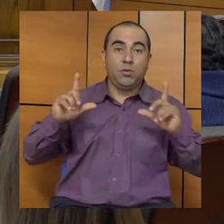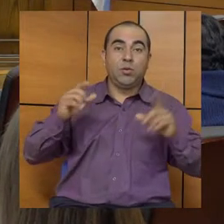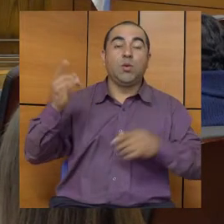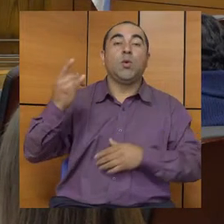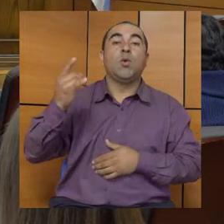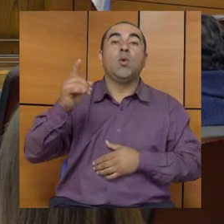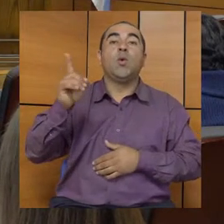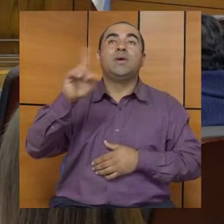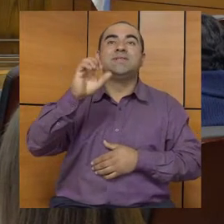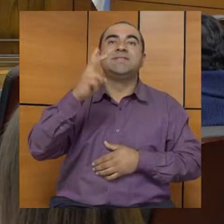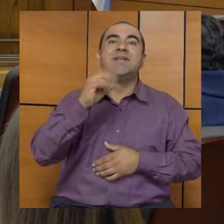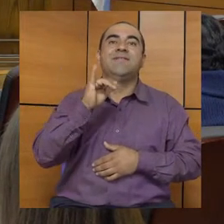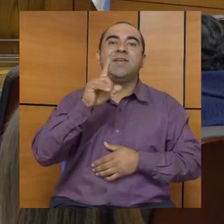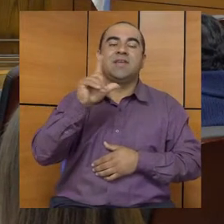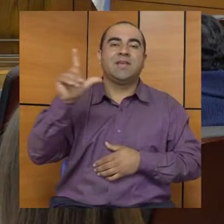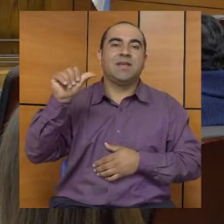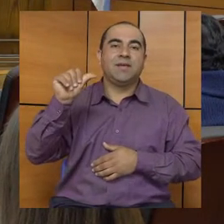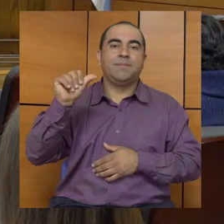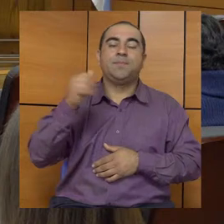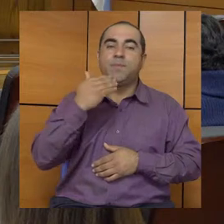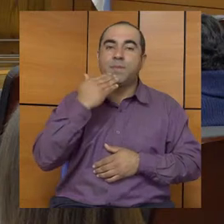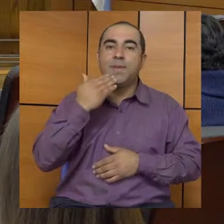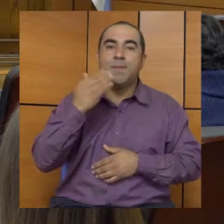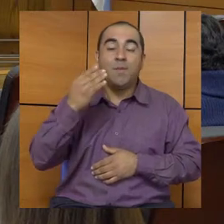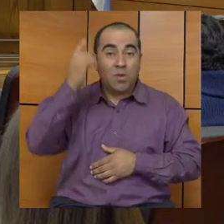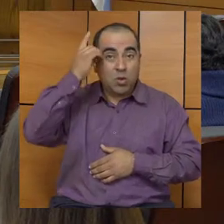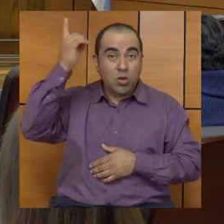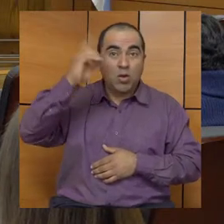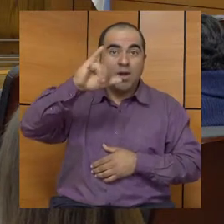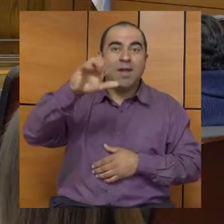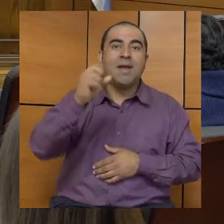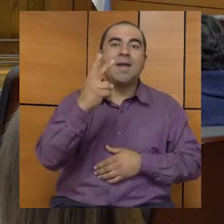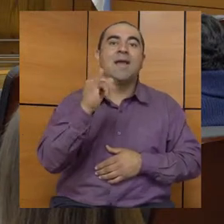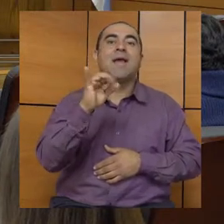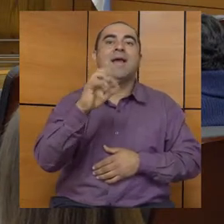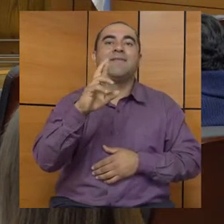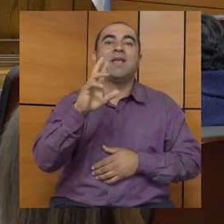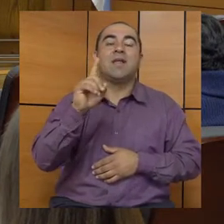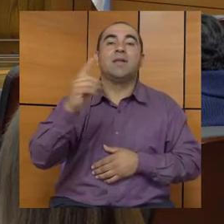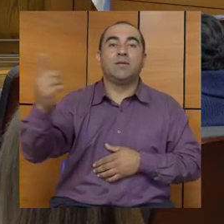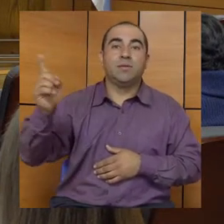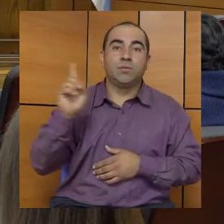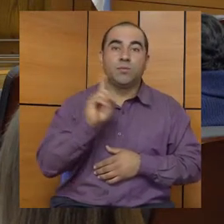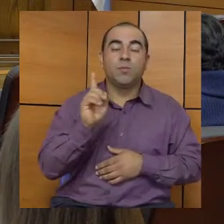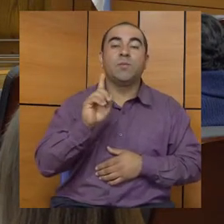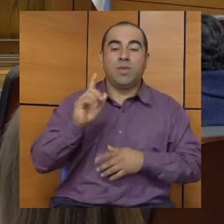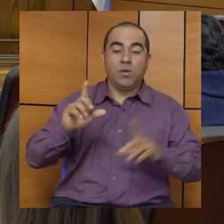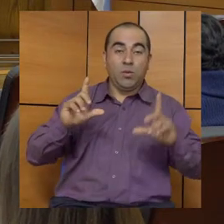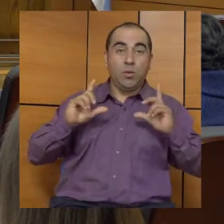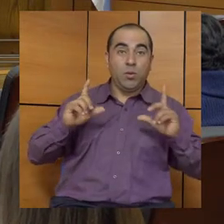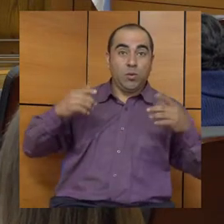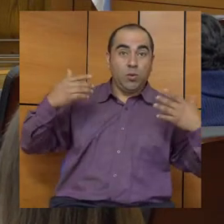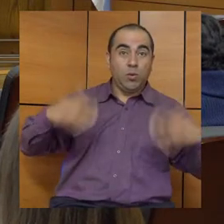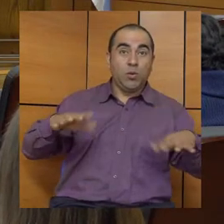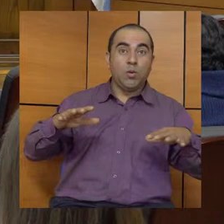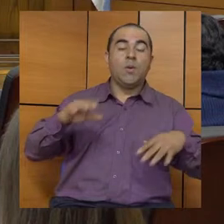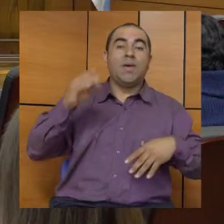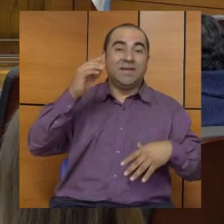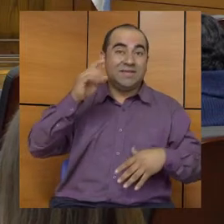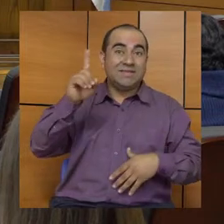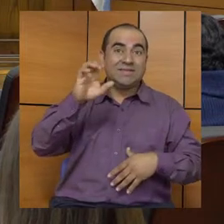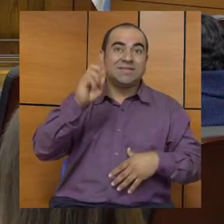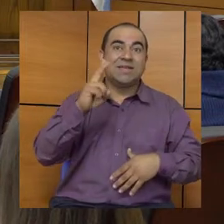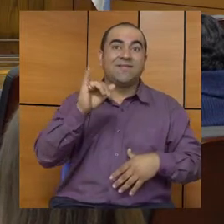Sevilla. Saludamos al doctor Javier Rondán Cataluña, catedrático de la Universidad de Sevilla